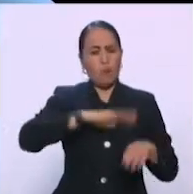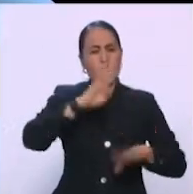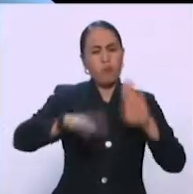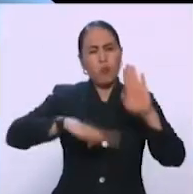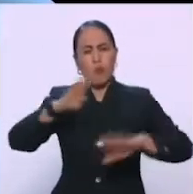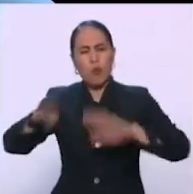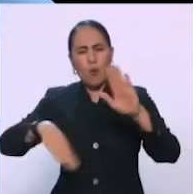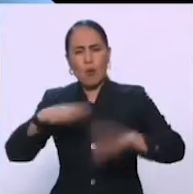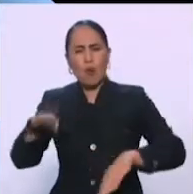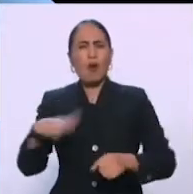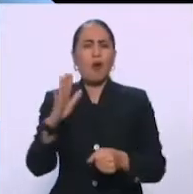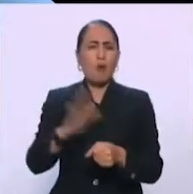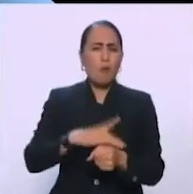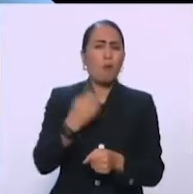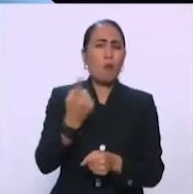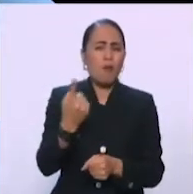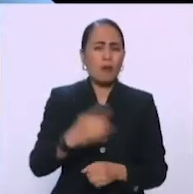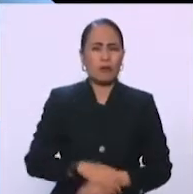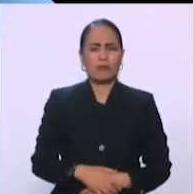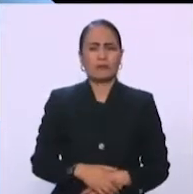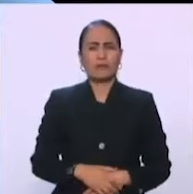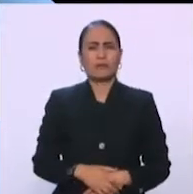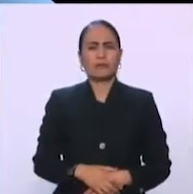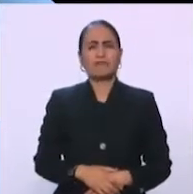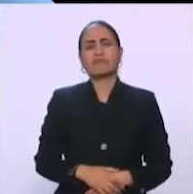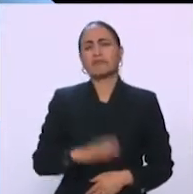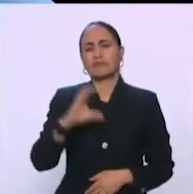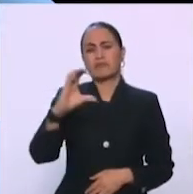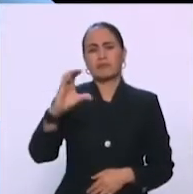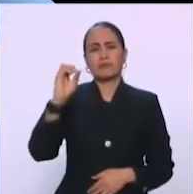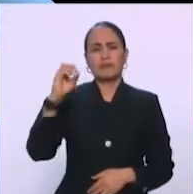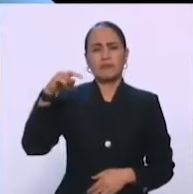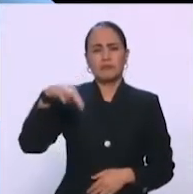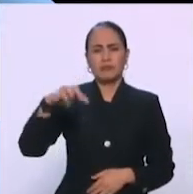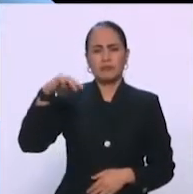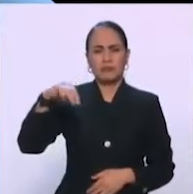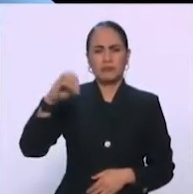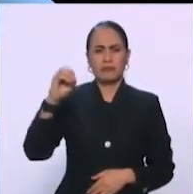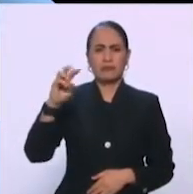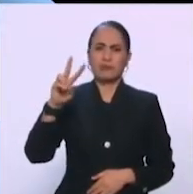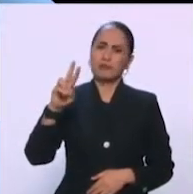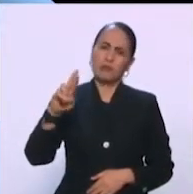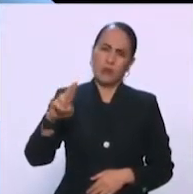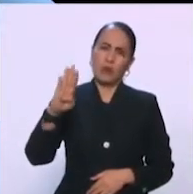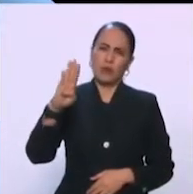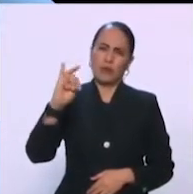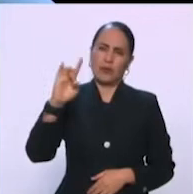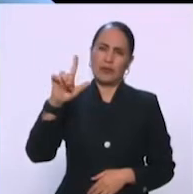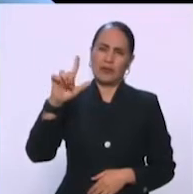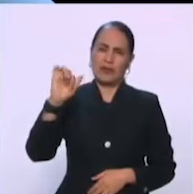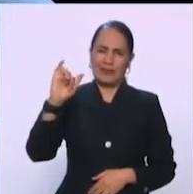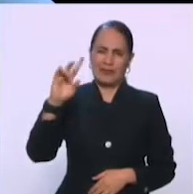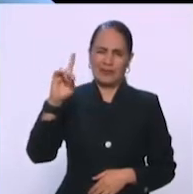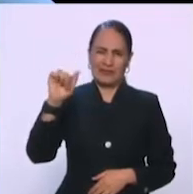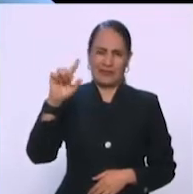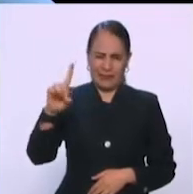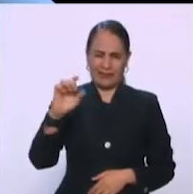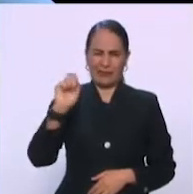porque tenían una comorbilidad. Es decir, estamos hablando que durante 40